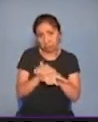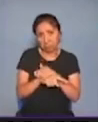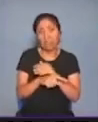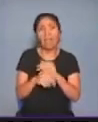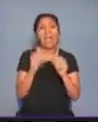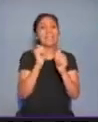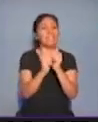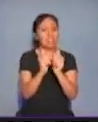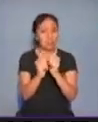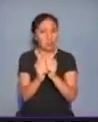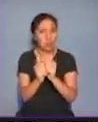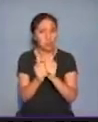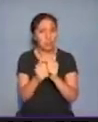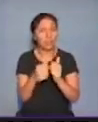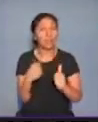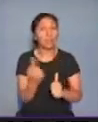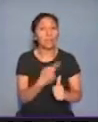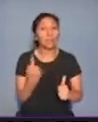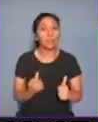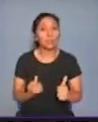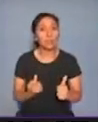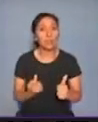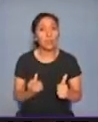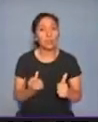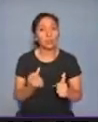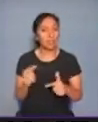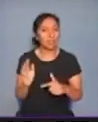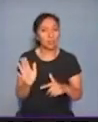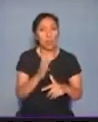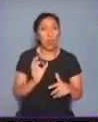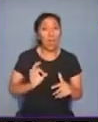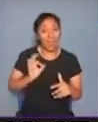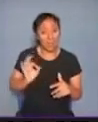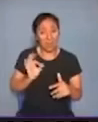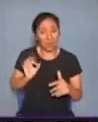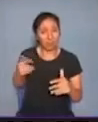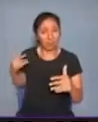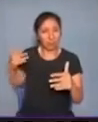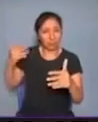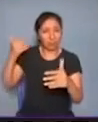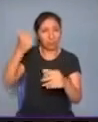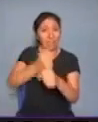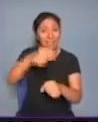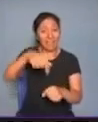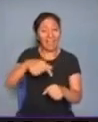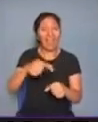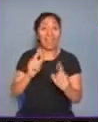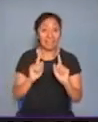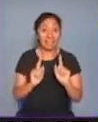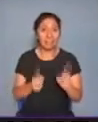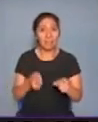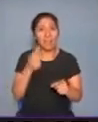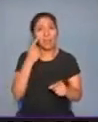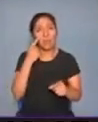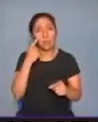que fuimos este transcurriendo durante estos años y Bueno un poco más que conozcan las historias de